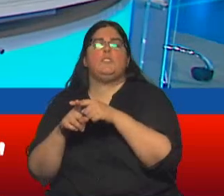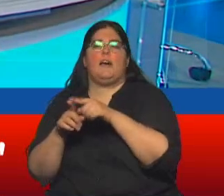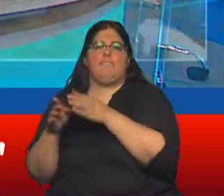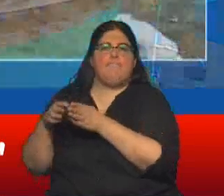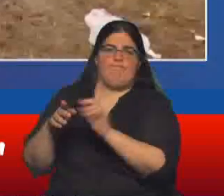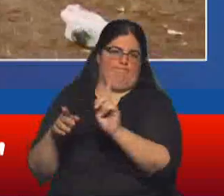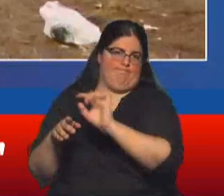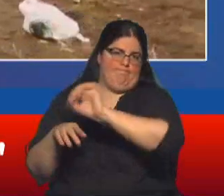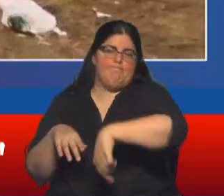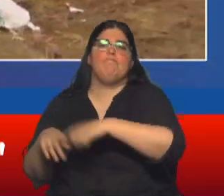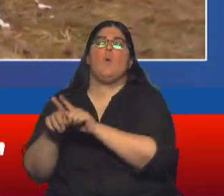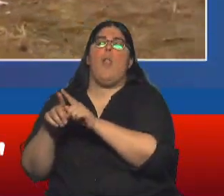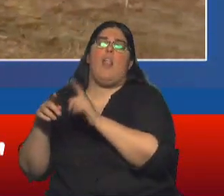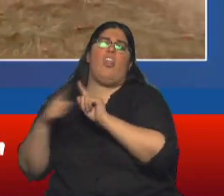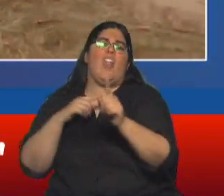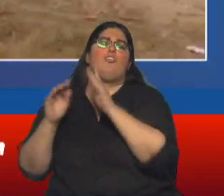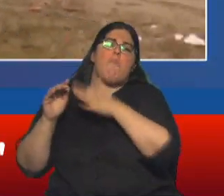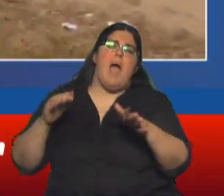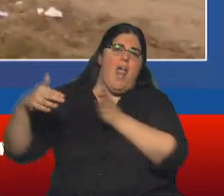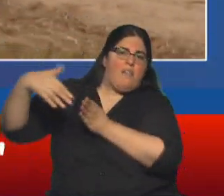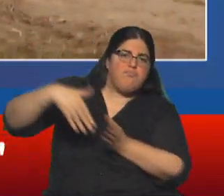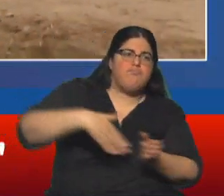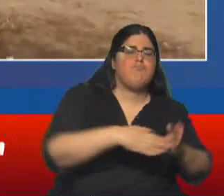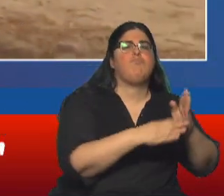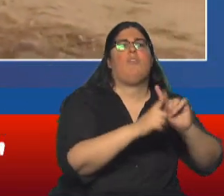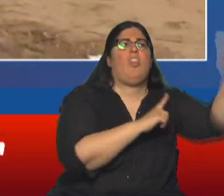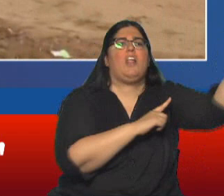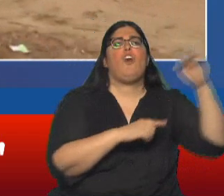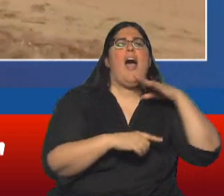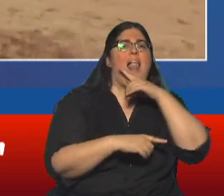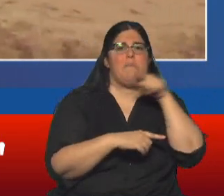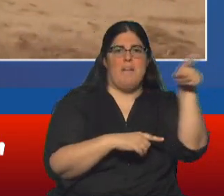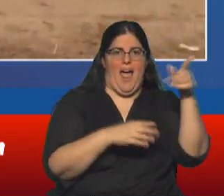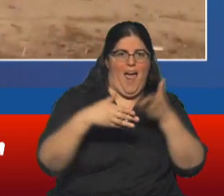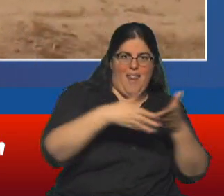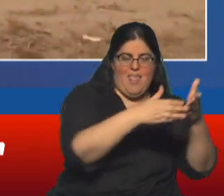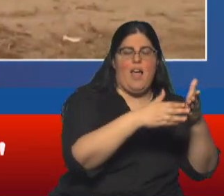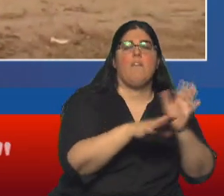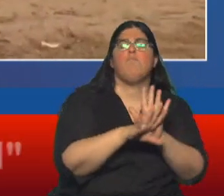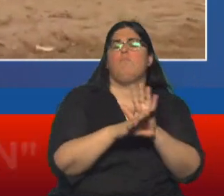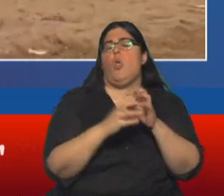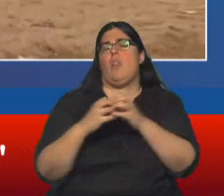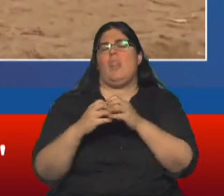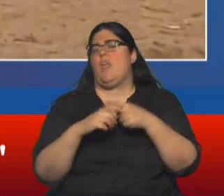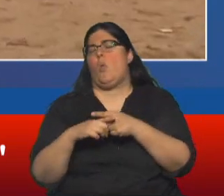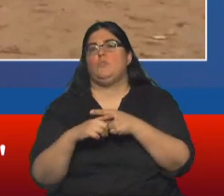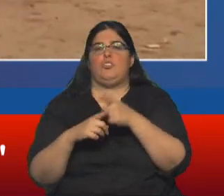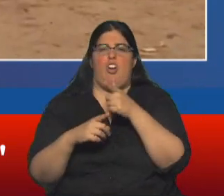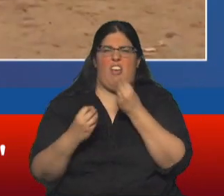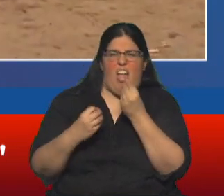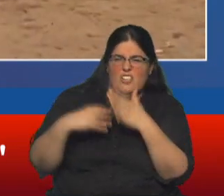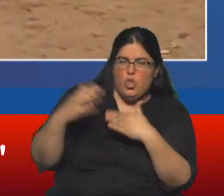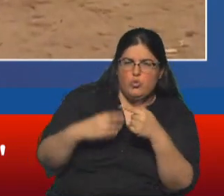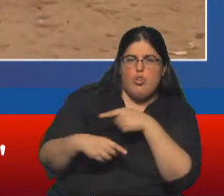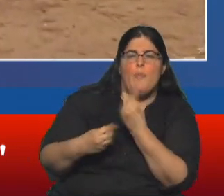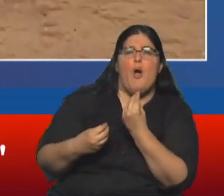Rusia hacia Alemania. Fue un debate eterno, qué significaba este gasoducto, si era un arma de Rusia para